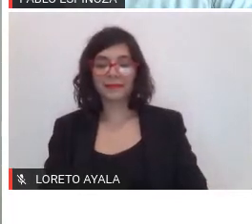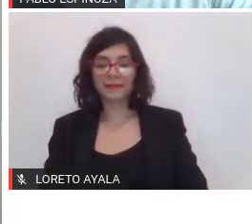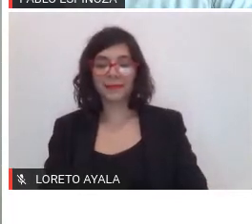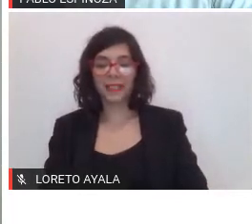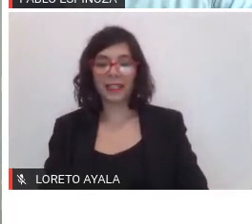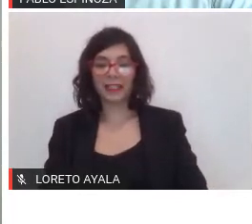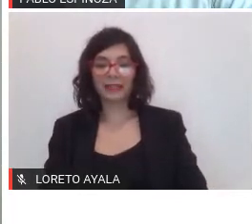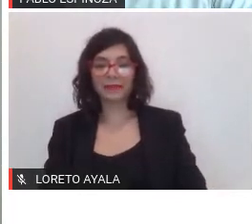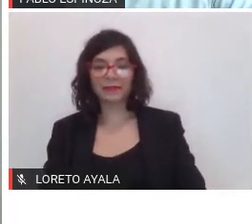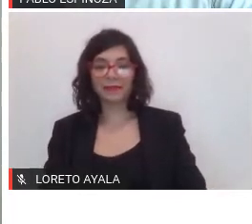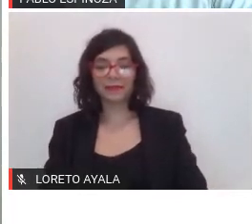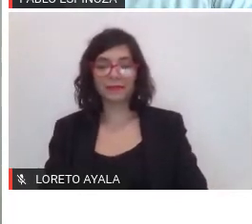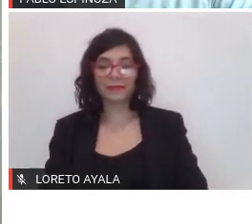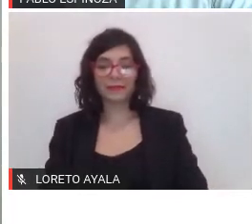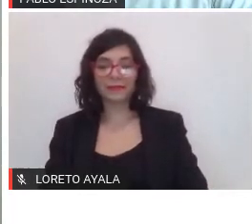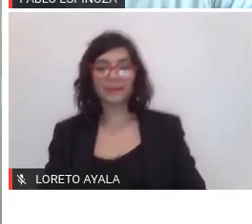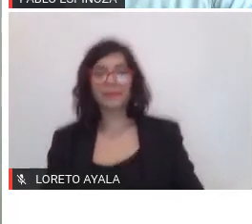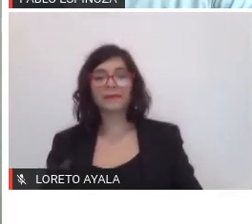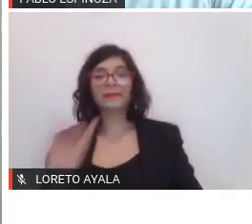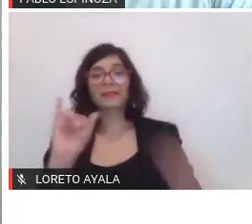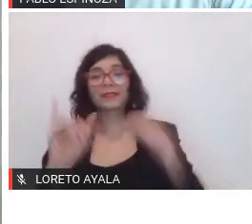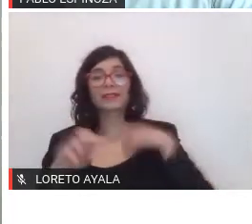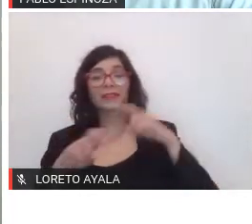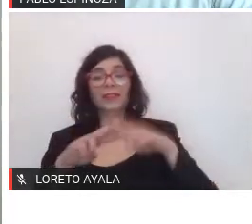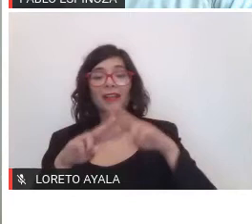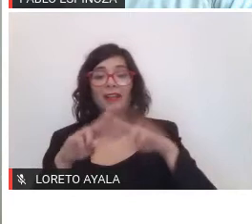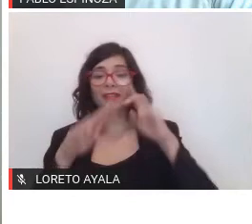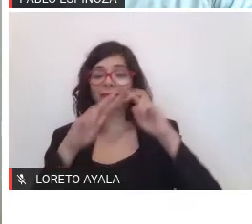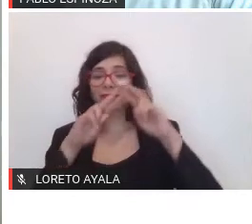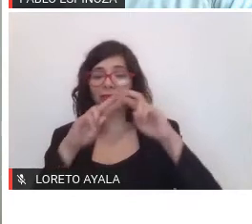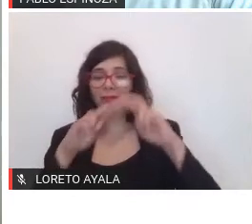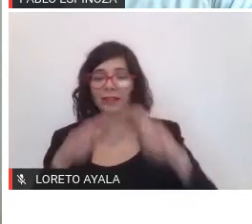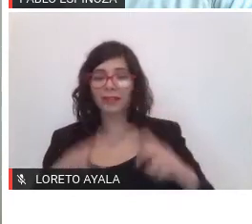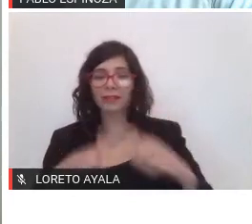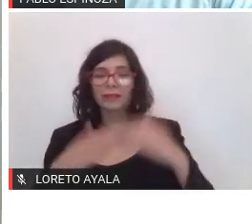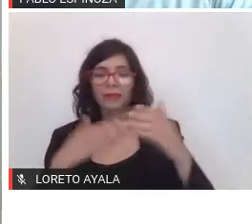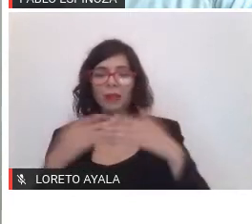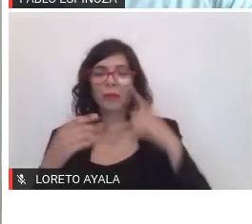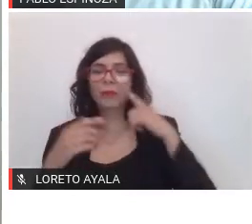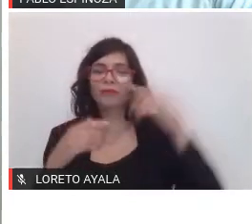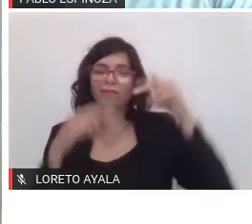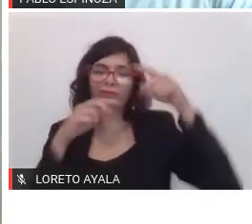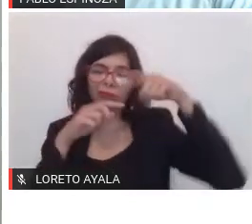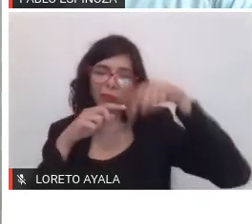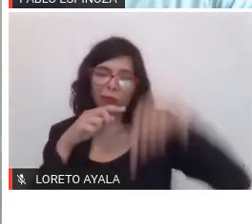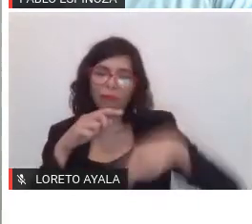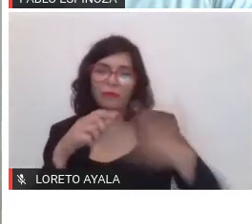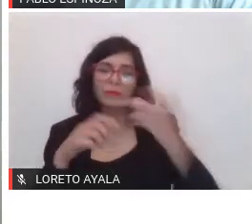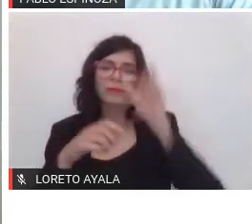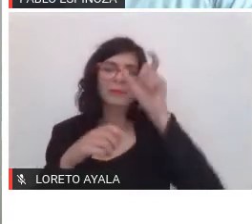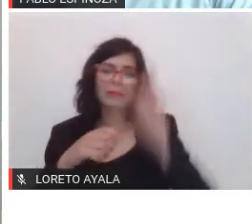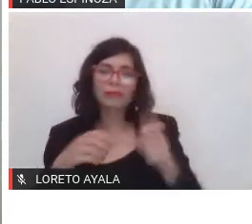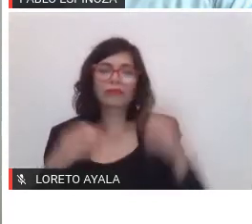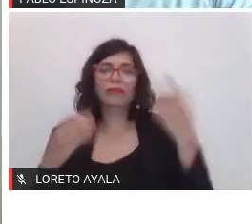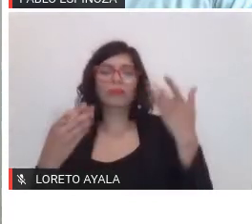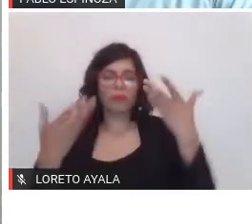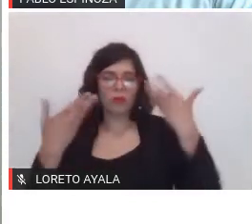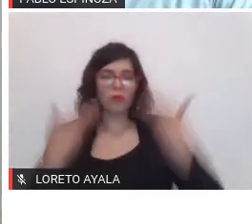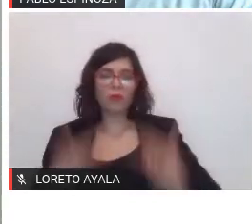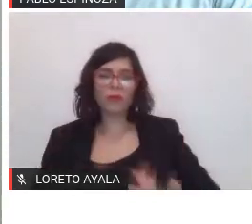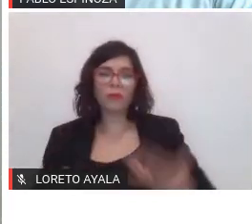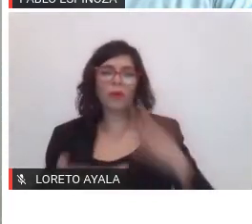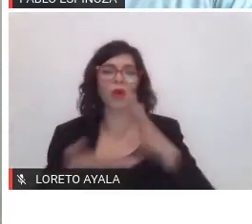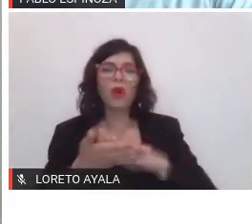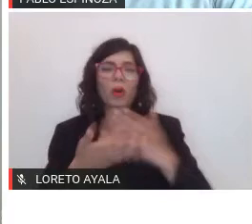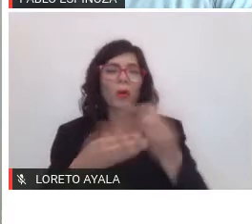Arica, realizando investigación principalmente en el área de mediciones antropométricas. Entonces, todo lo relacionado a lo que es el estado